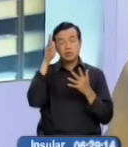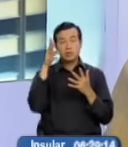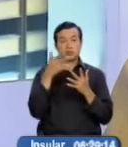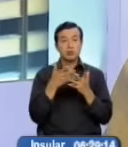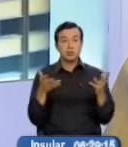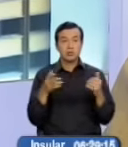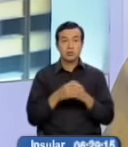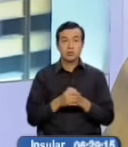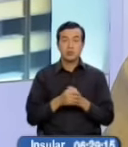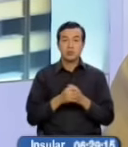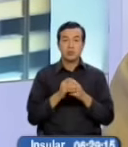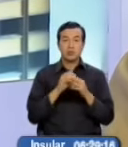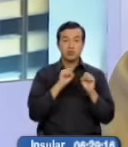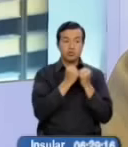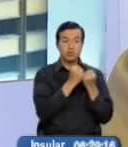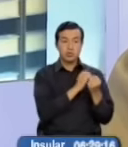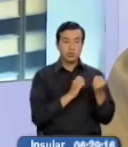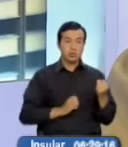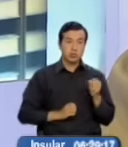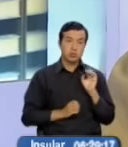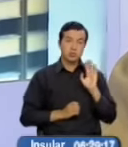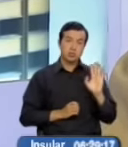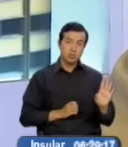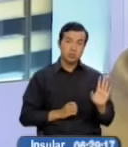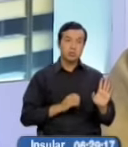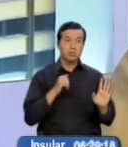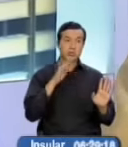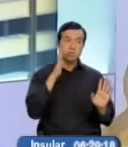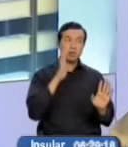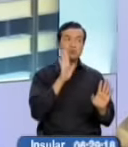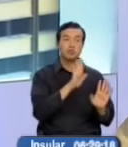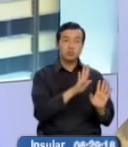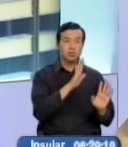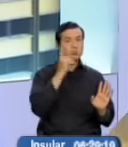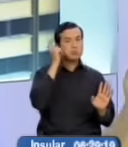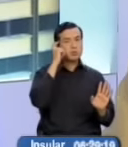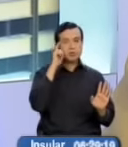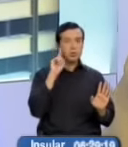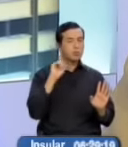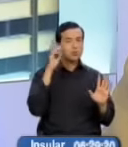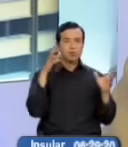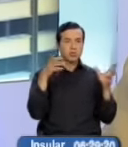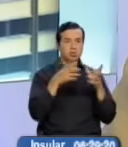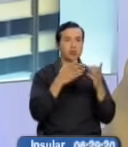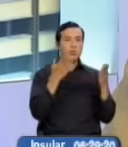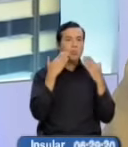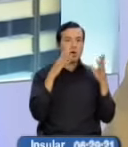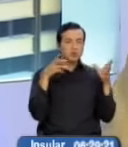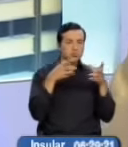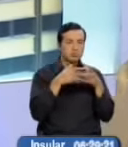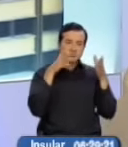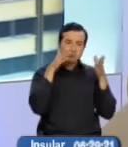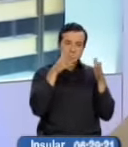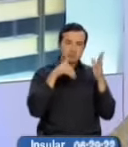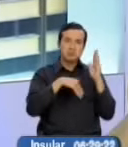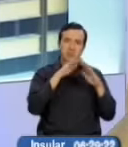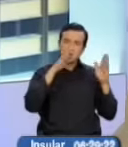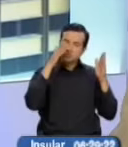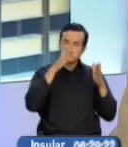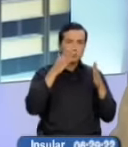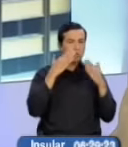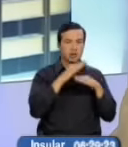tiene el Partido Social Cristiano tiene más una base, yo diría exclusivamente guayaquileña, mucho más